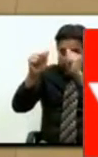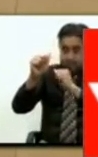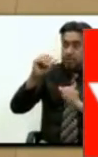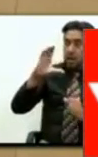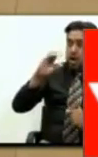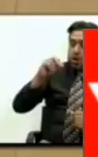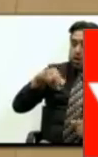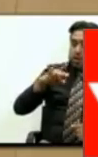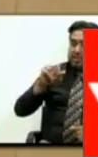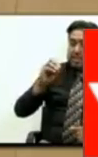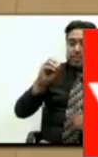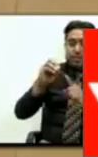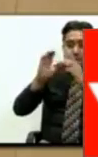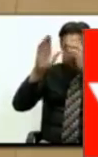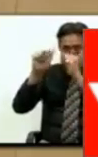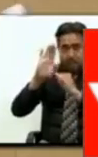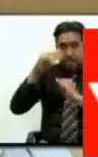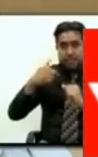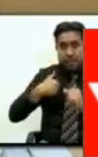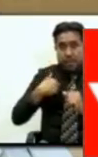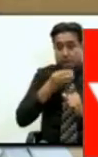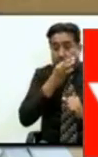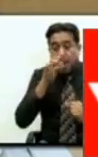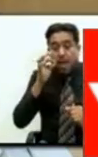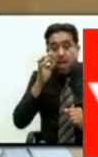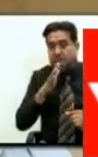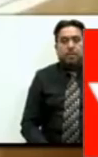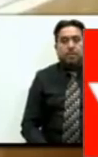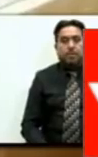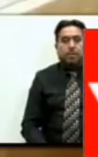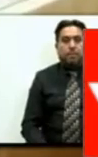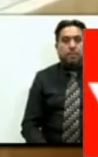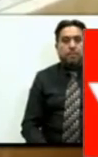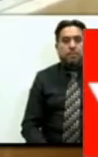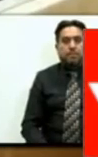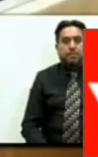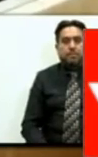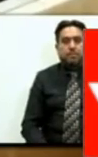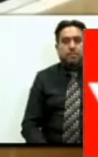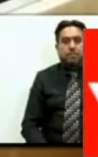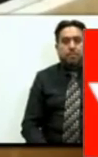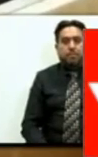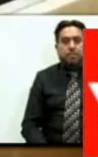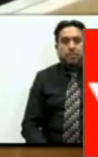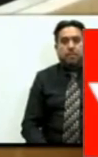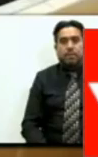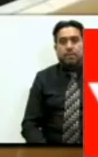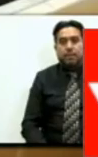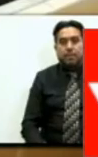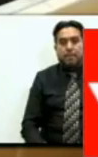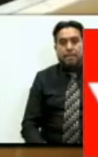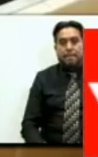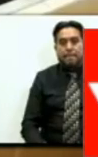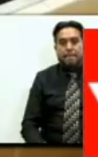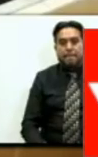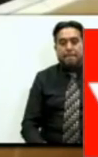quedarnos callados es cuánto diputada presidenta gracias diputada agotada las participaciones se